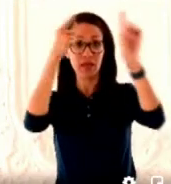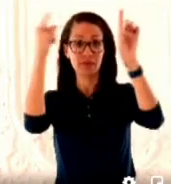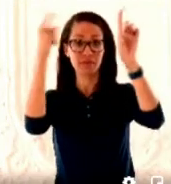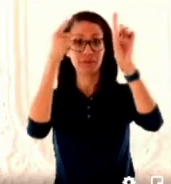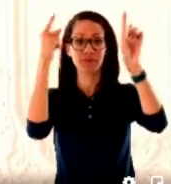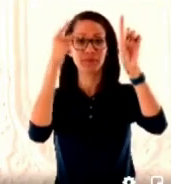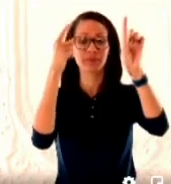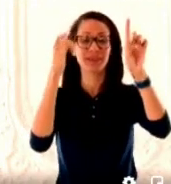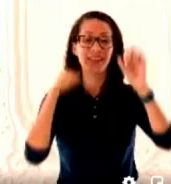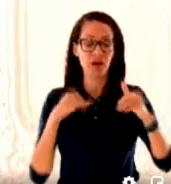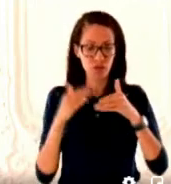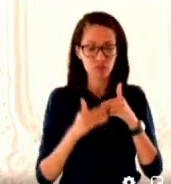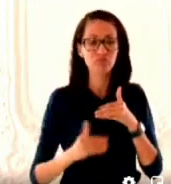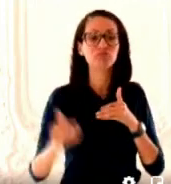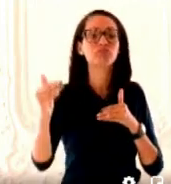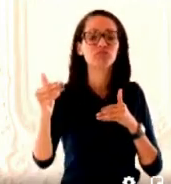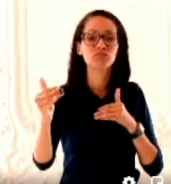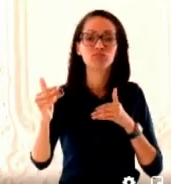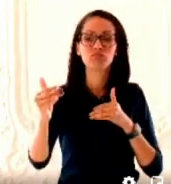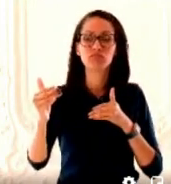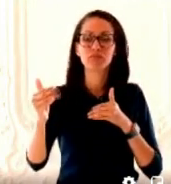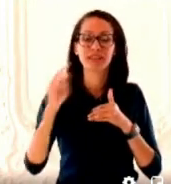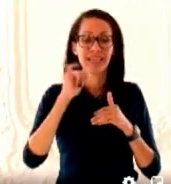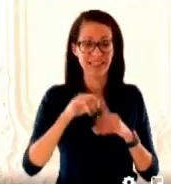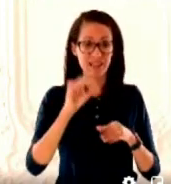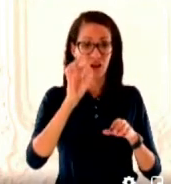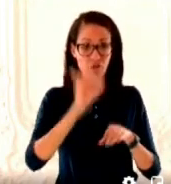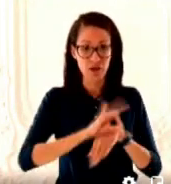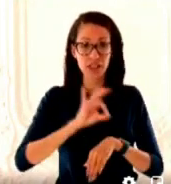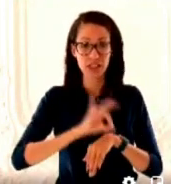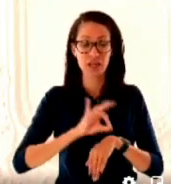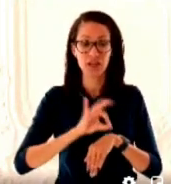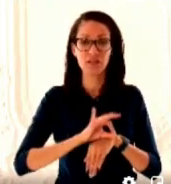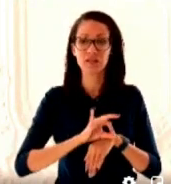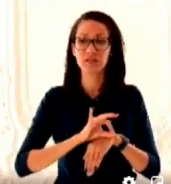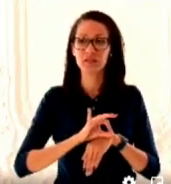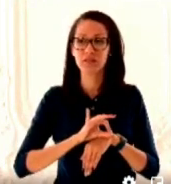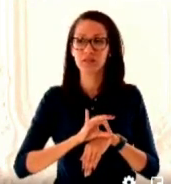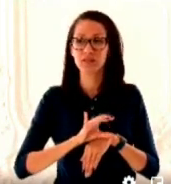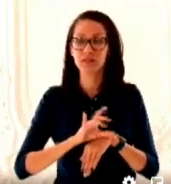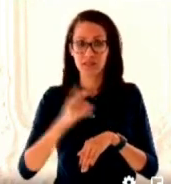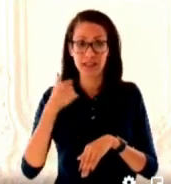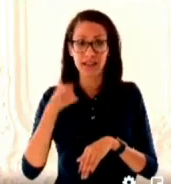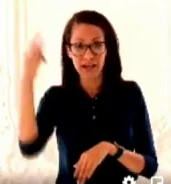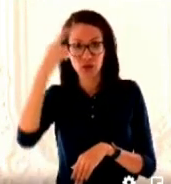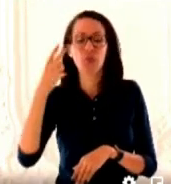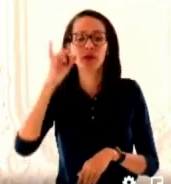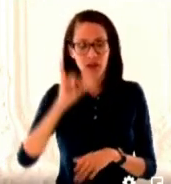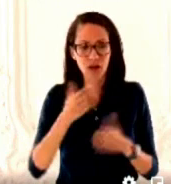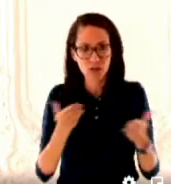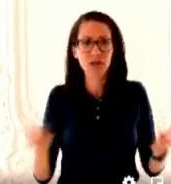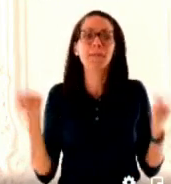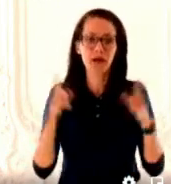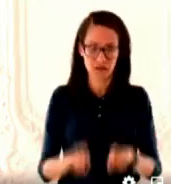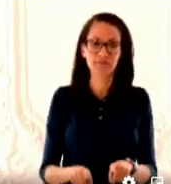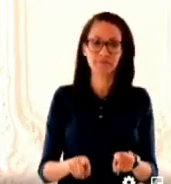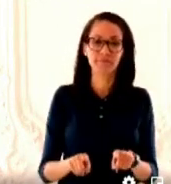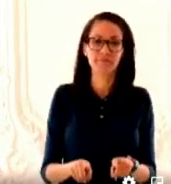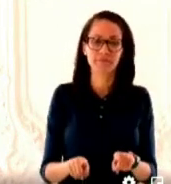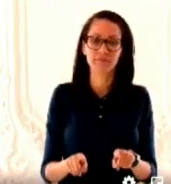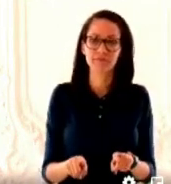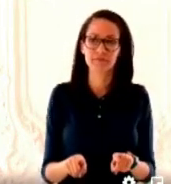es que de ahora en adelante la Oficina de Gerencia y Presupuesto sea la razón por la que las cosas suceden. Así